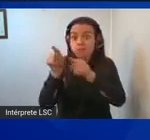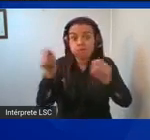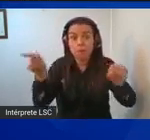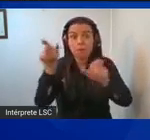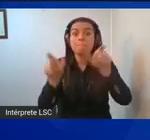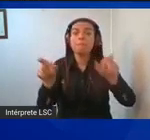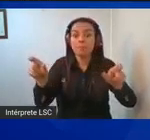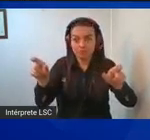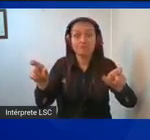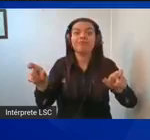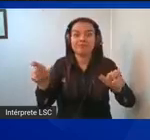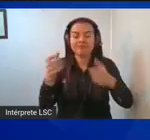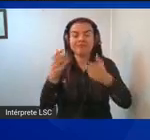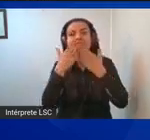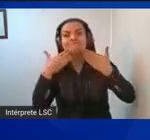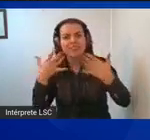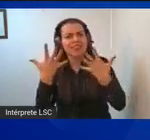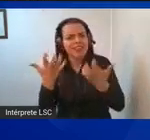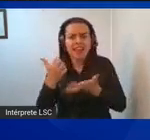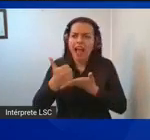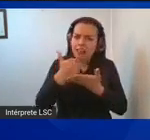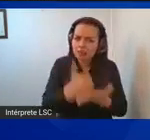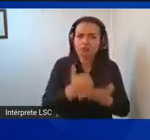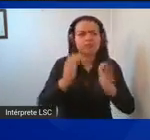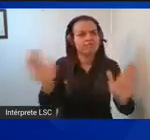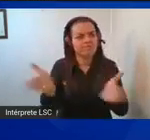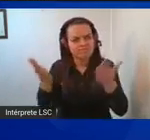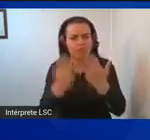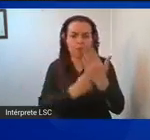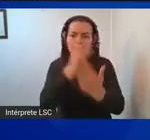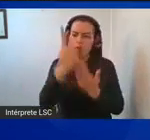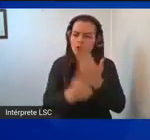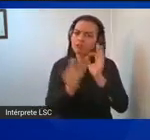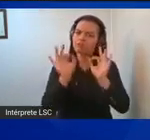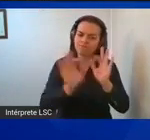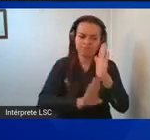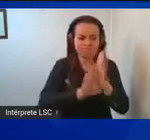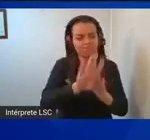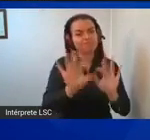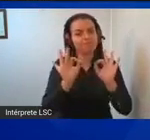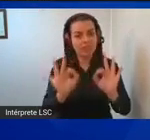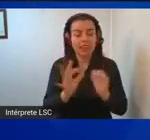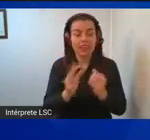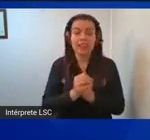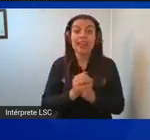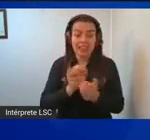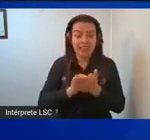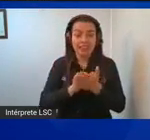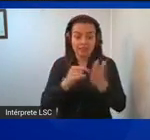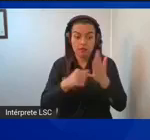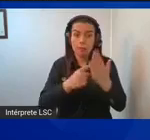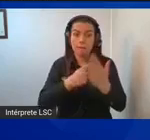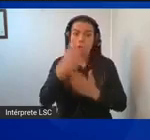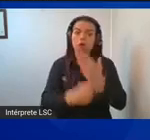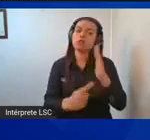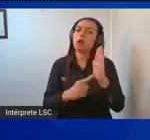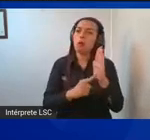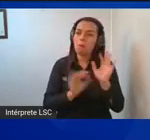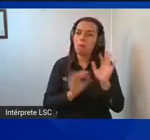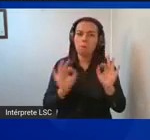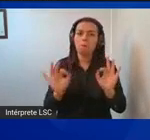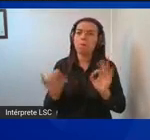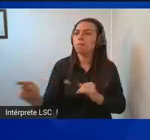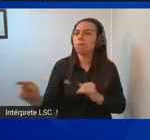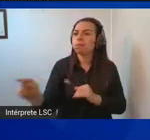de articular, de ayudar y de crecer y enriquecer el proyecto, y fue saliendo con mayorías, y en